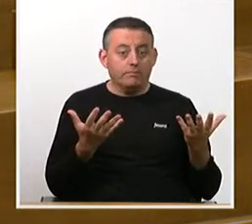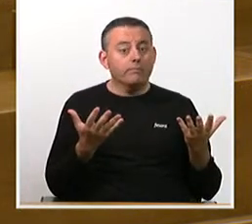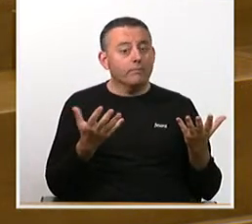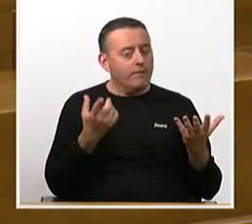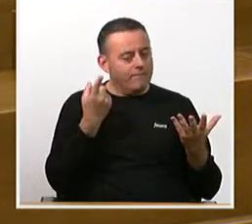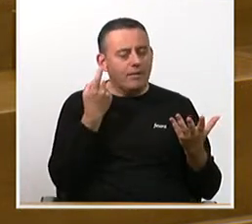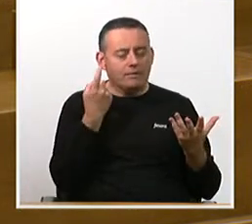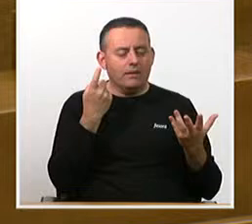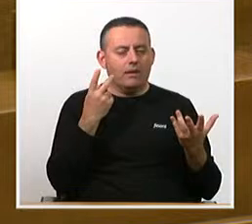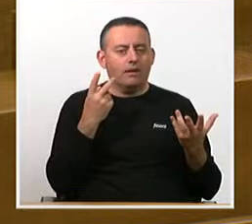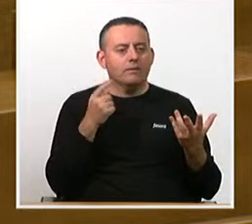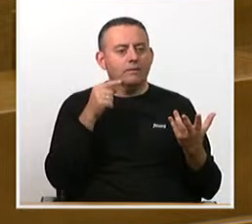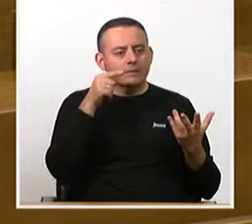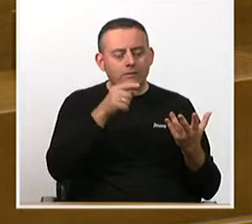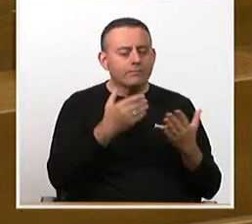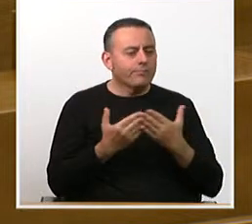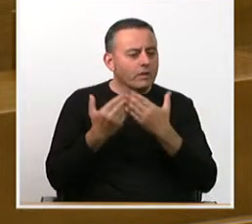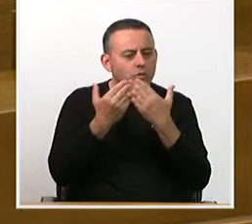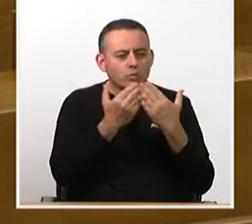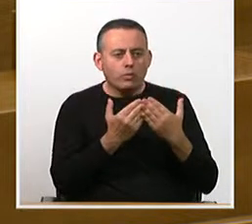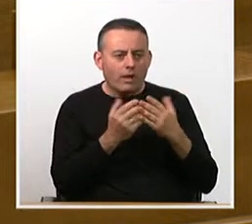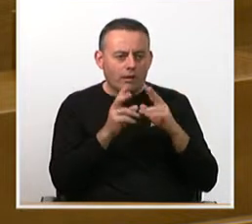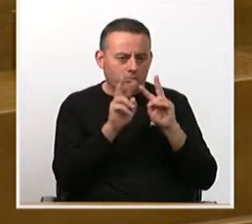que de